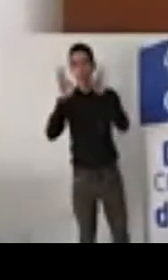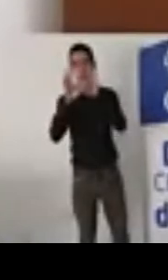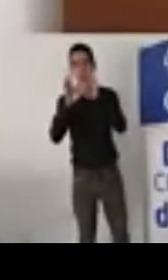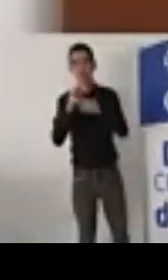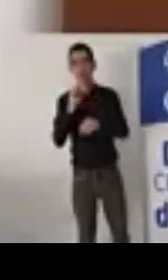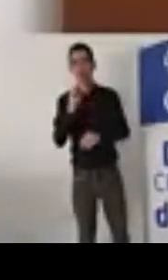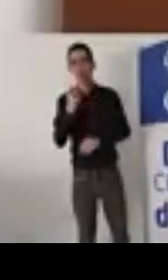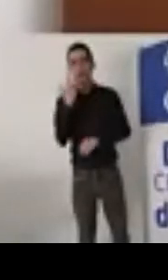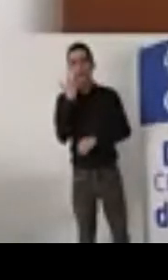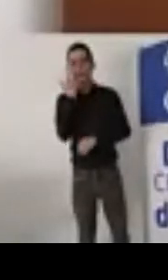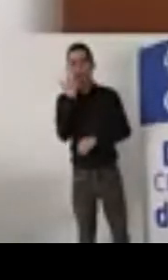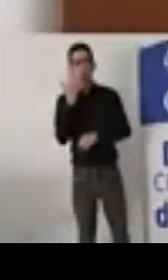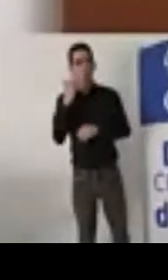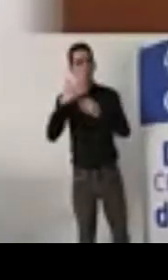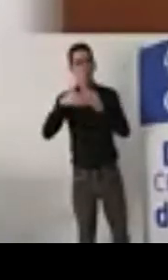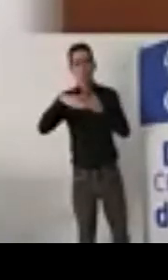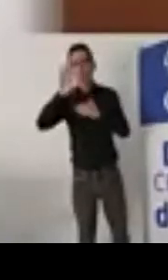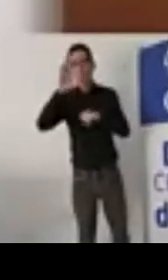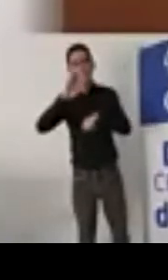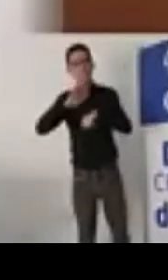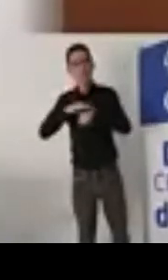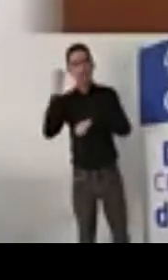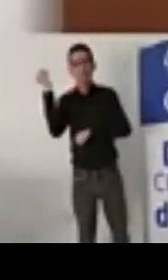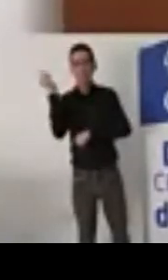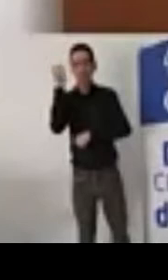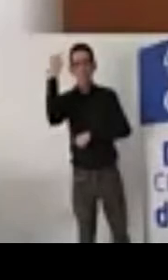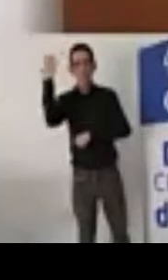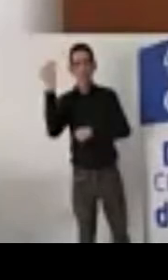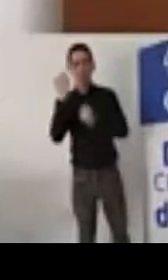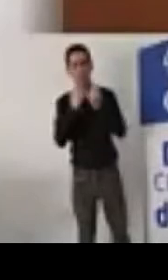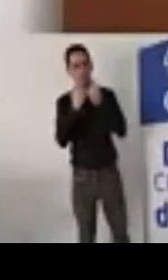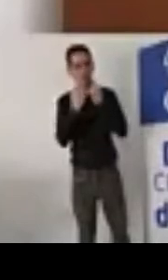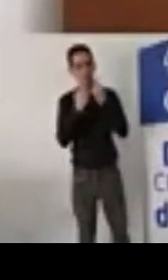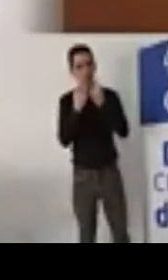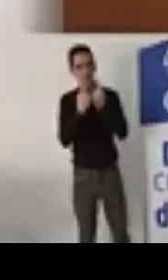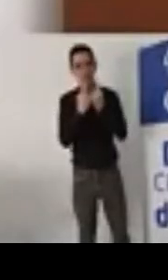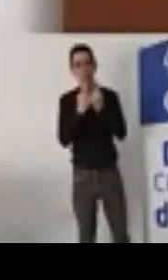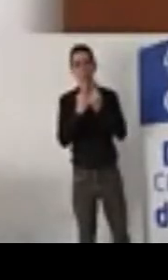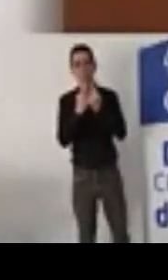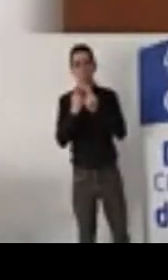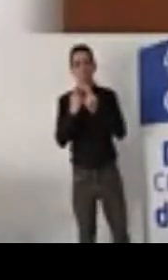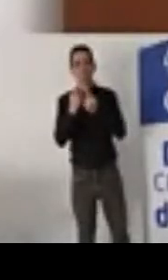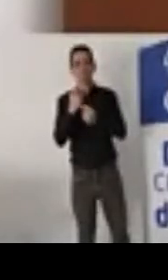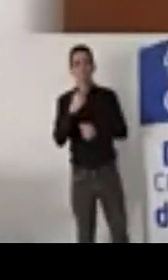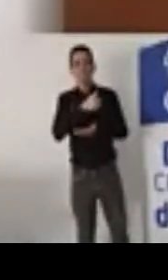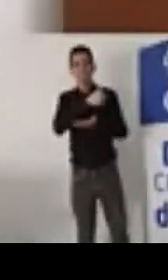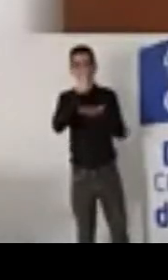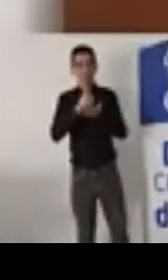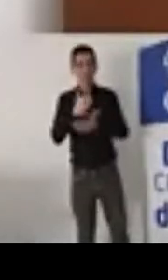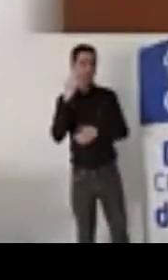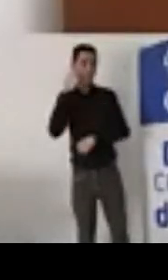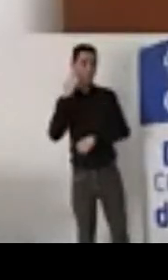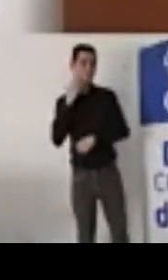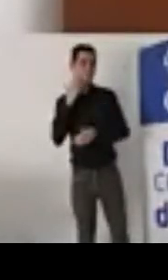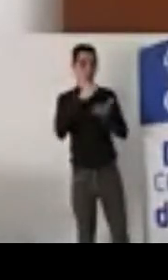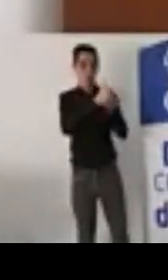la colaboración conjunta con el municipio de León que hemos empezado, como saben, el año pasado, y